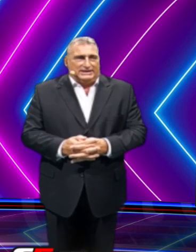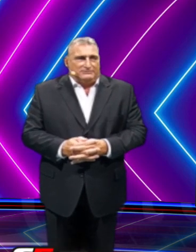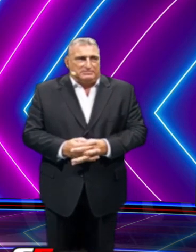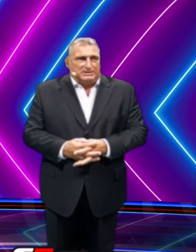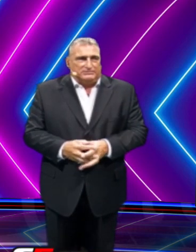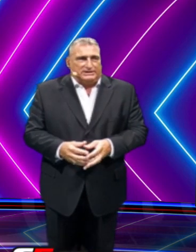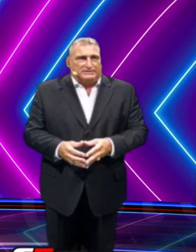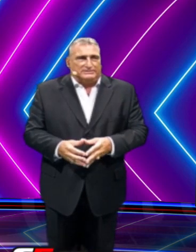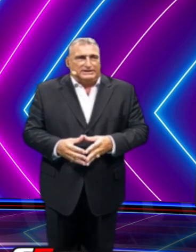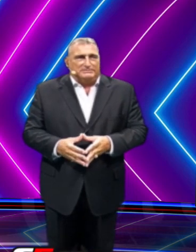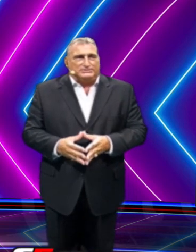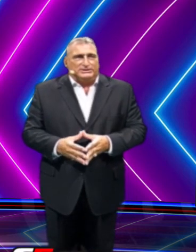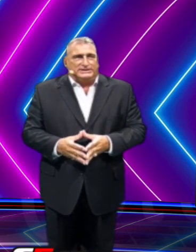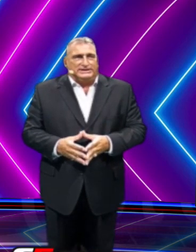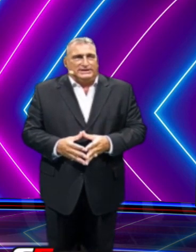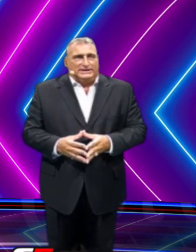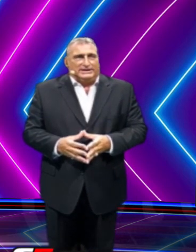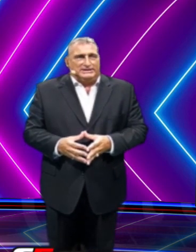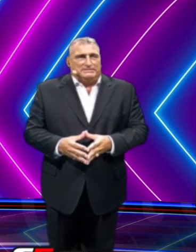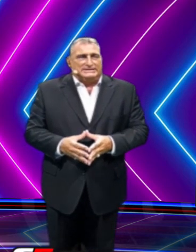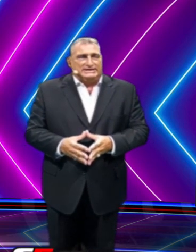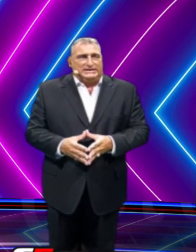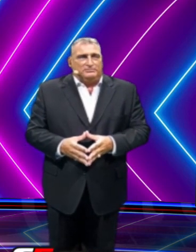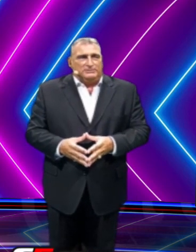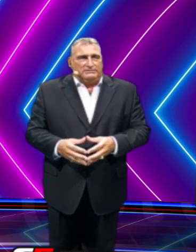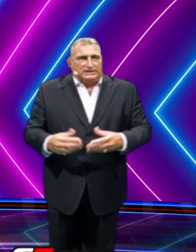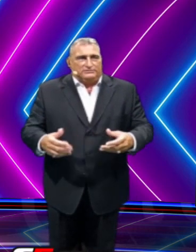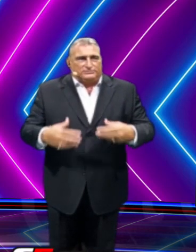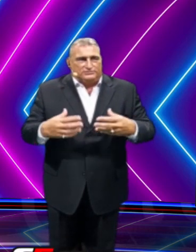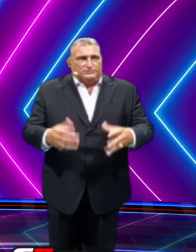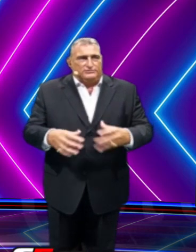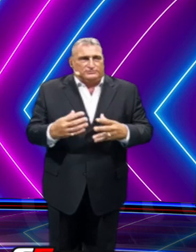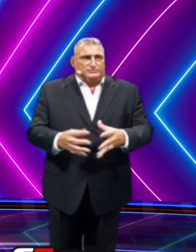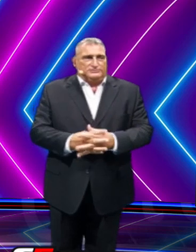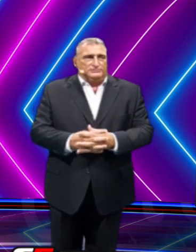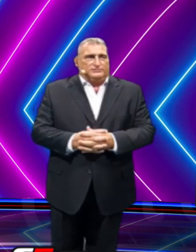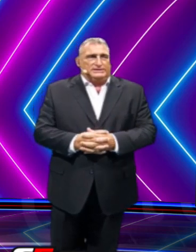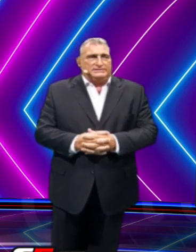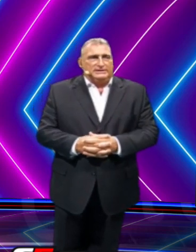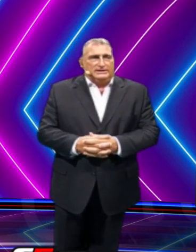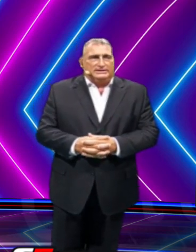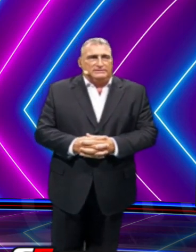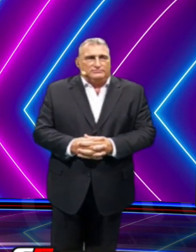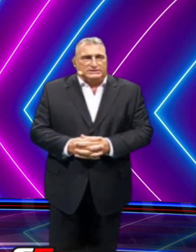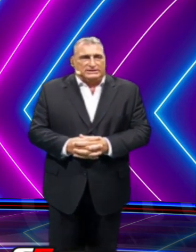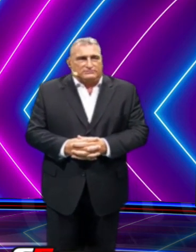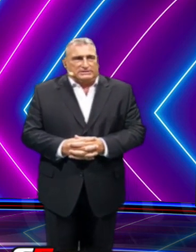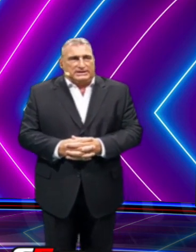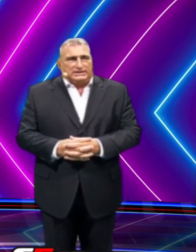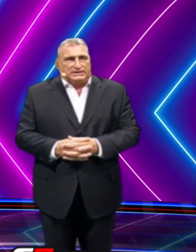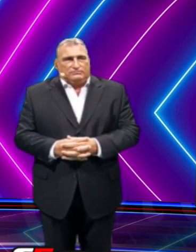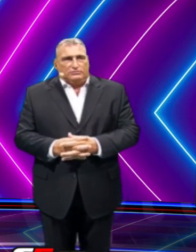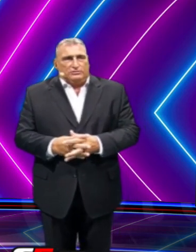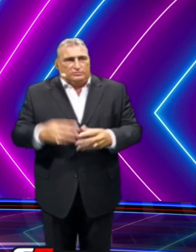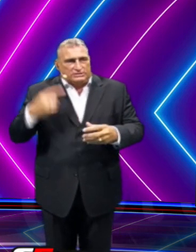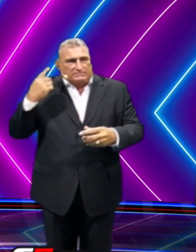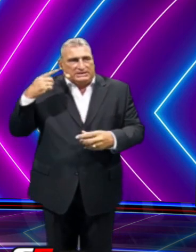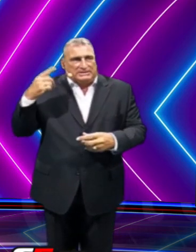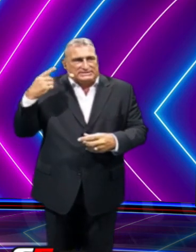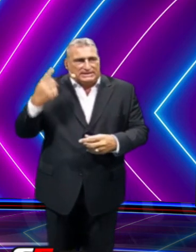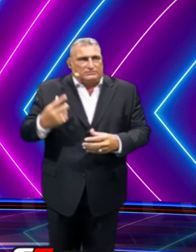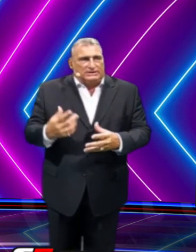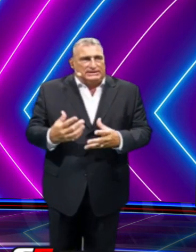salida y bueno, esperemos tener más suerte, más seguido, porque la verdad que nos das muchas cosas para que uno lo